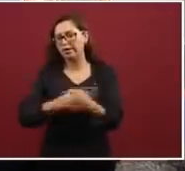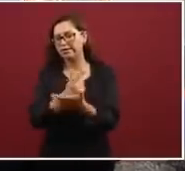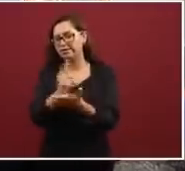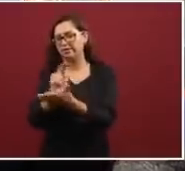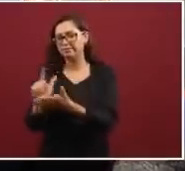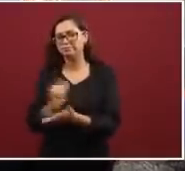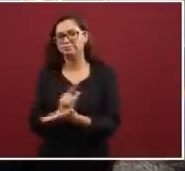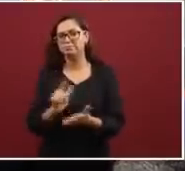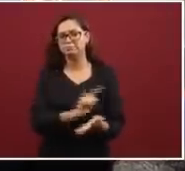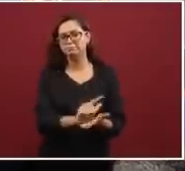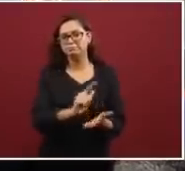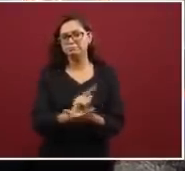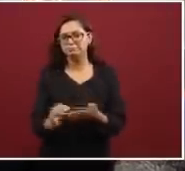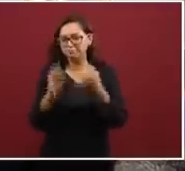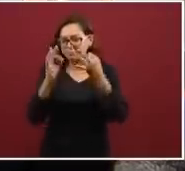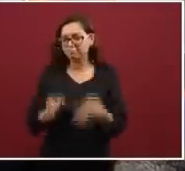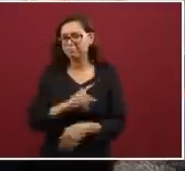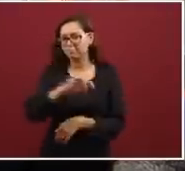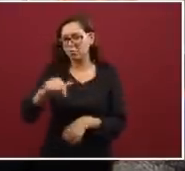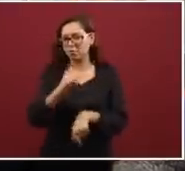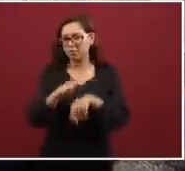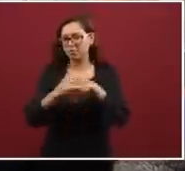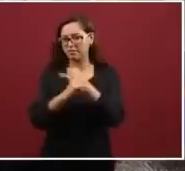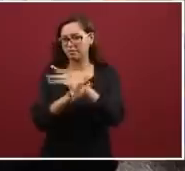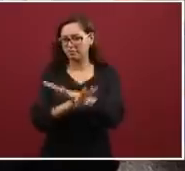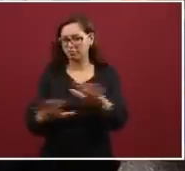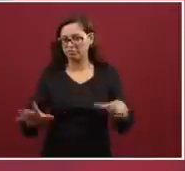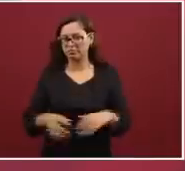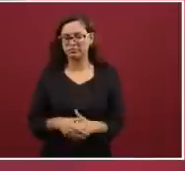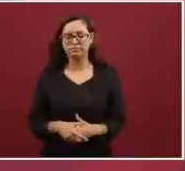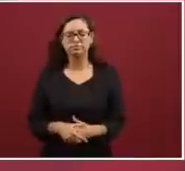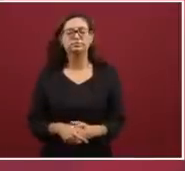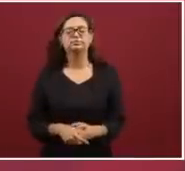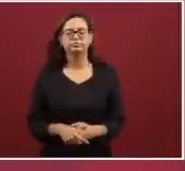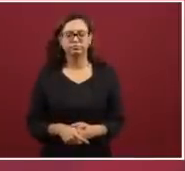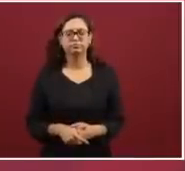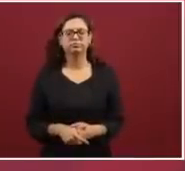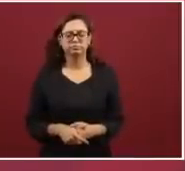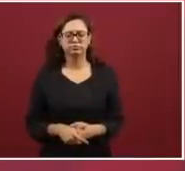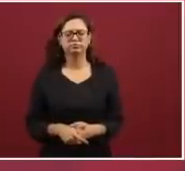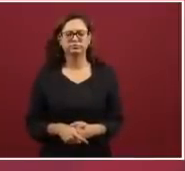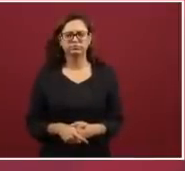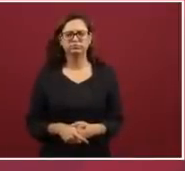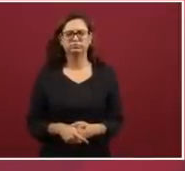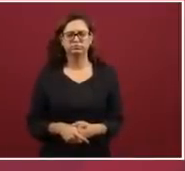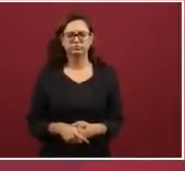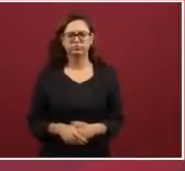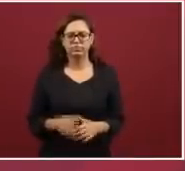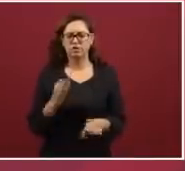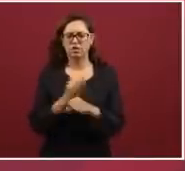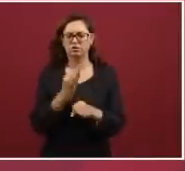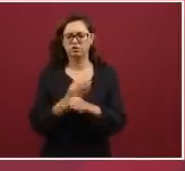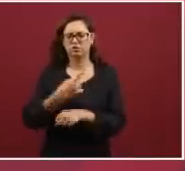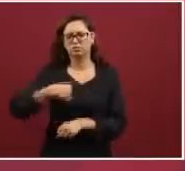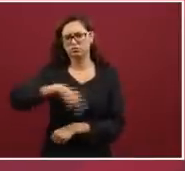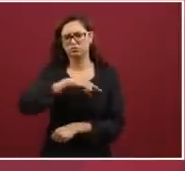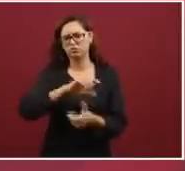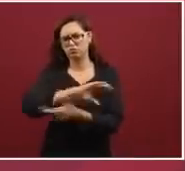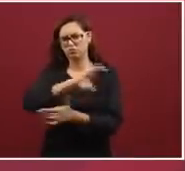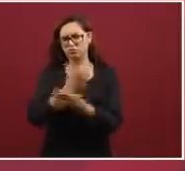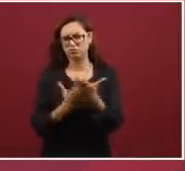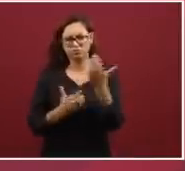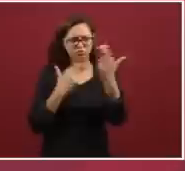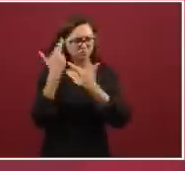más información. Sí, estamos incluso revisando contratos